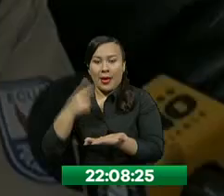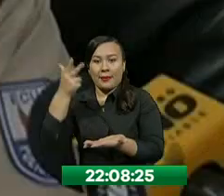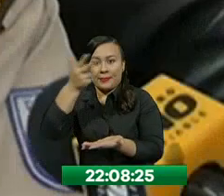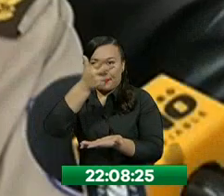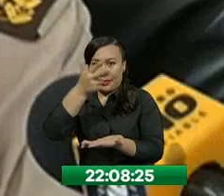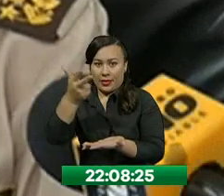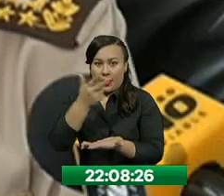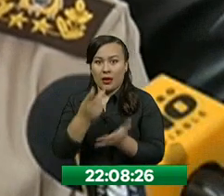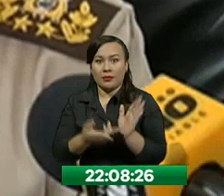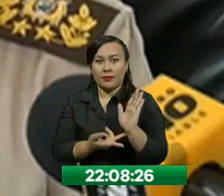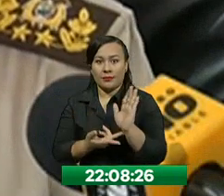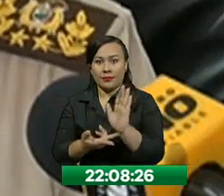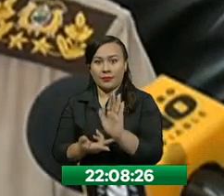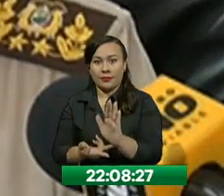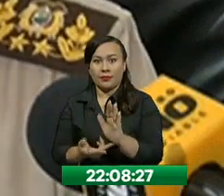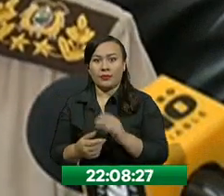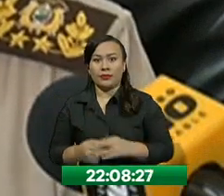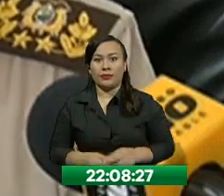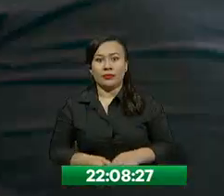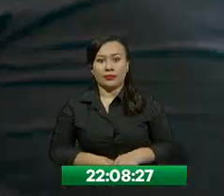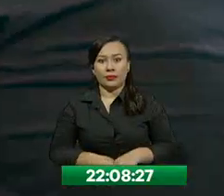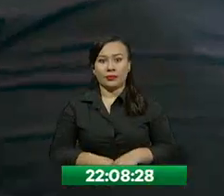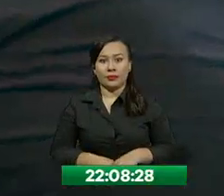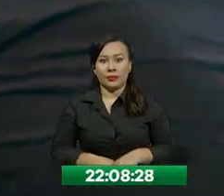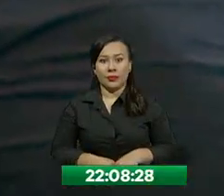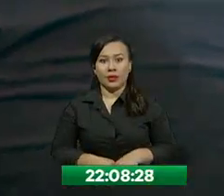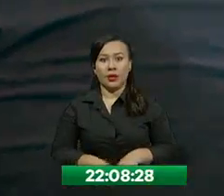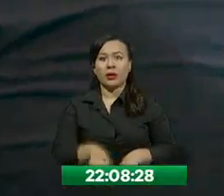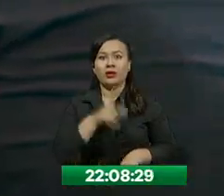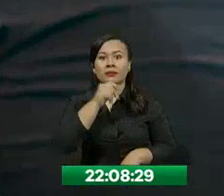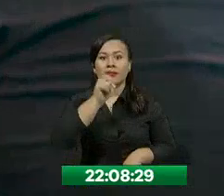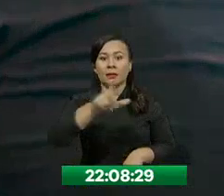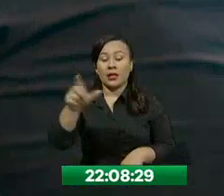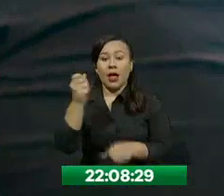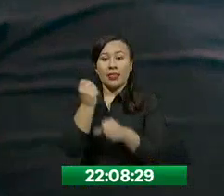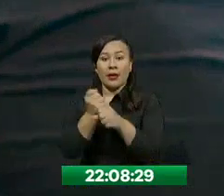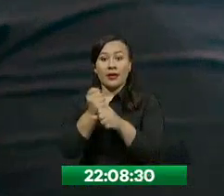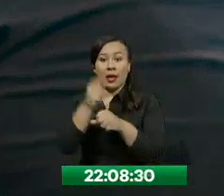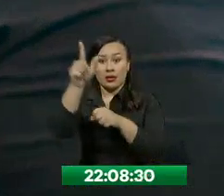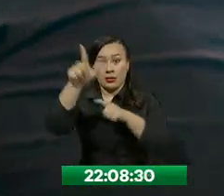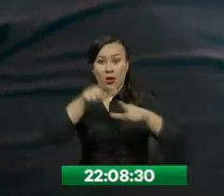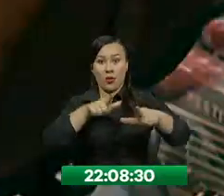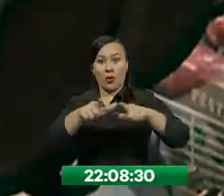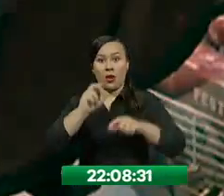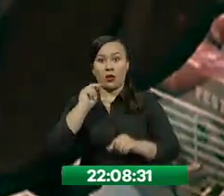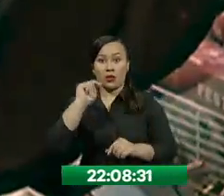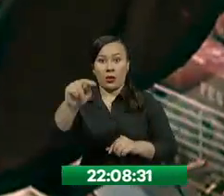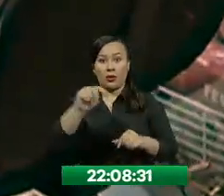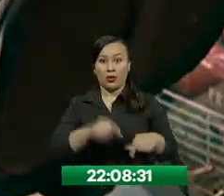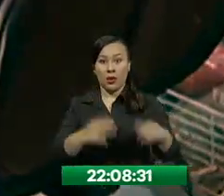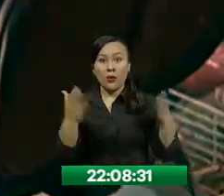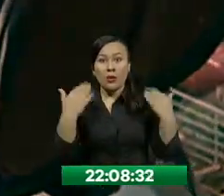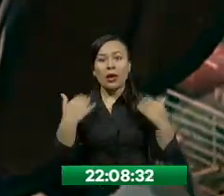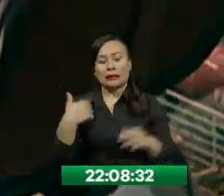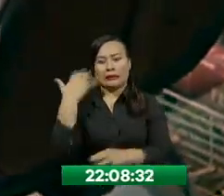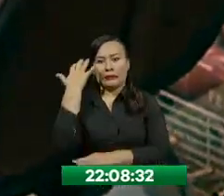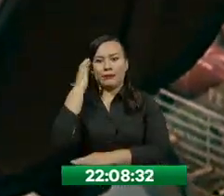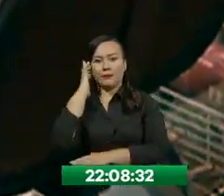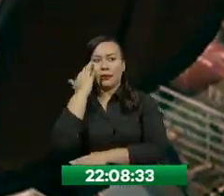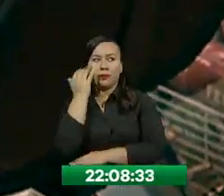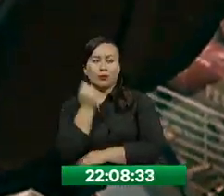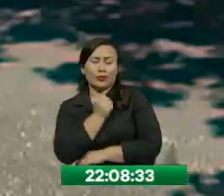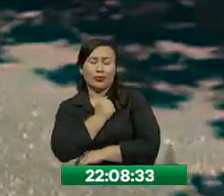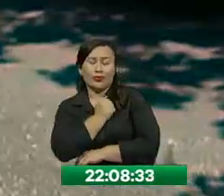la presentación de estos ciudadanos. Para quienes trabajan en ese local del norte de la ciudad, es un tema que preocupa por la situación que